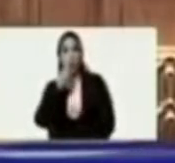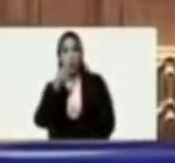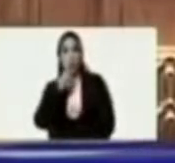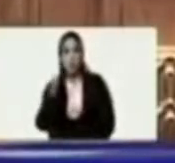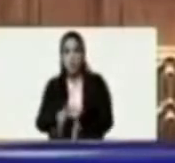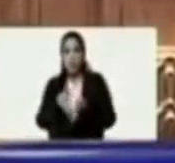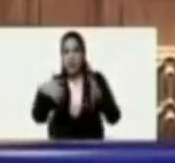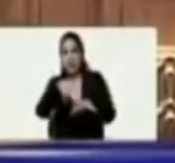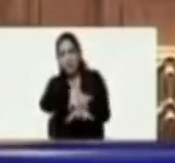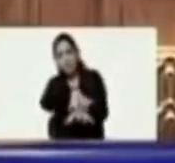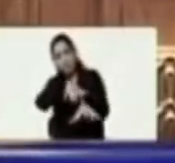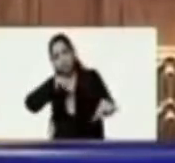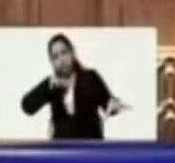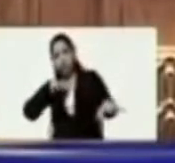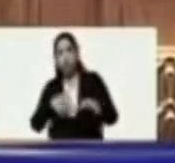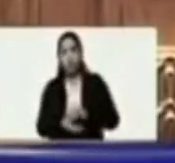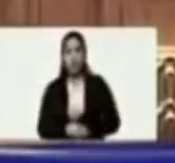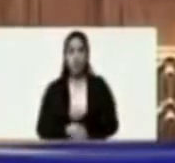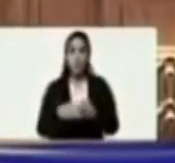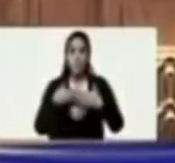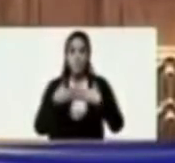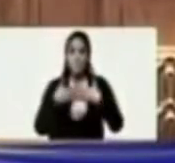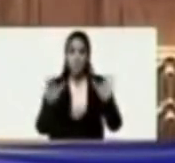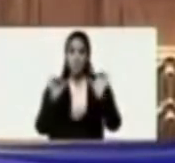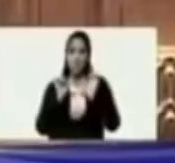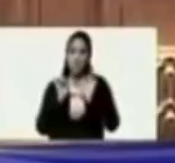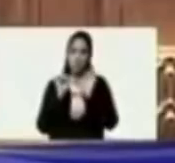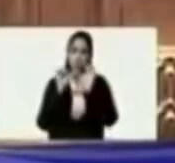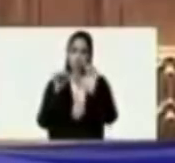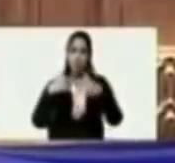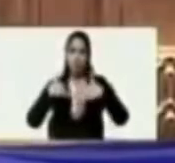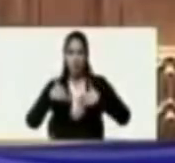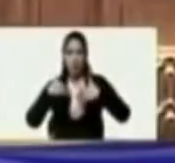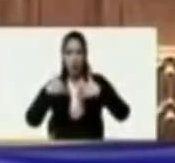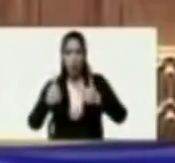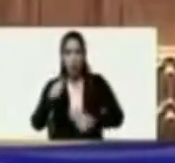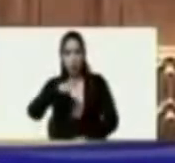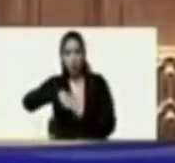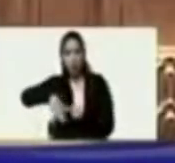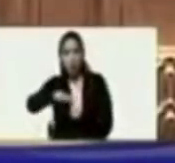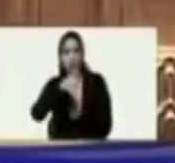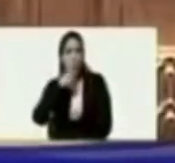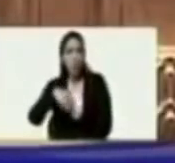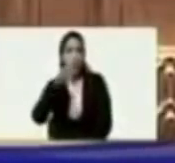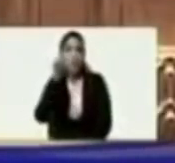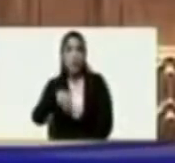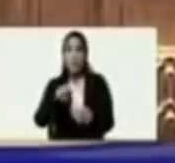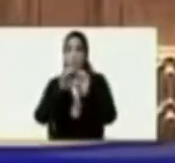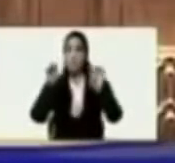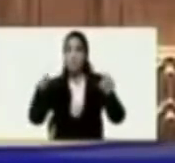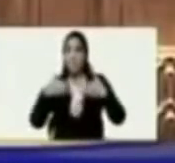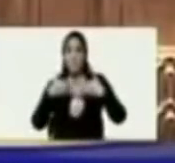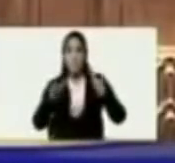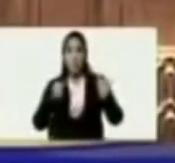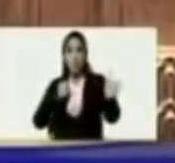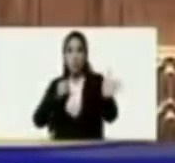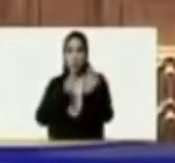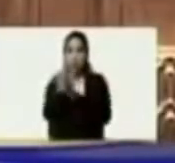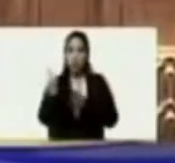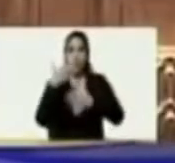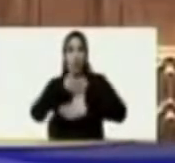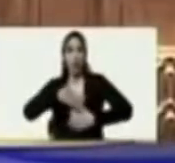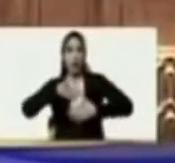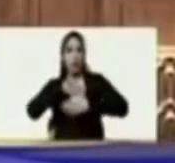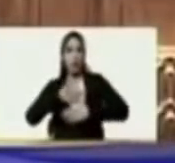grandes mayorías, la garantía permanente de salud para todos, la educación pública gratuita y de calidad